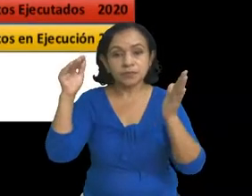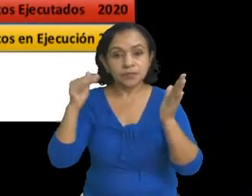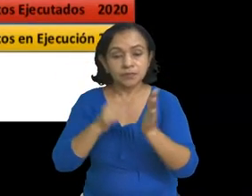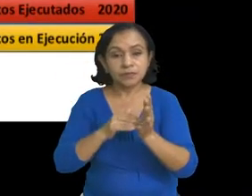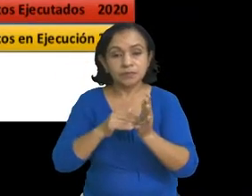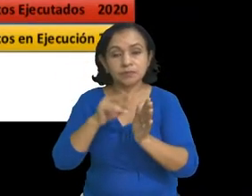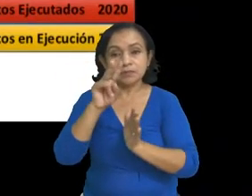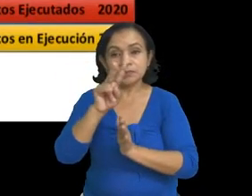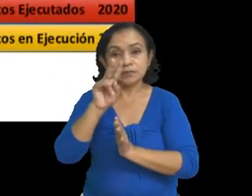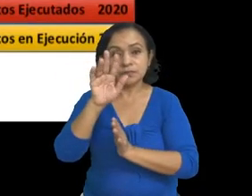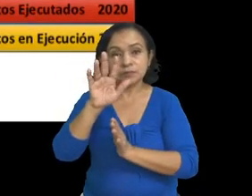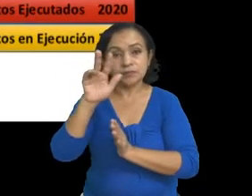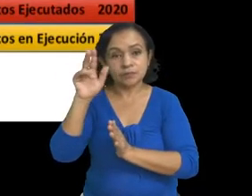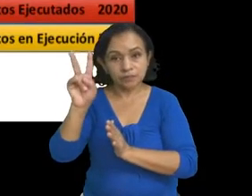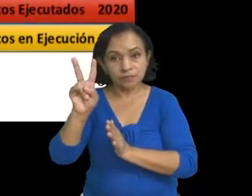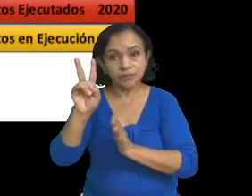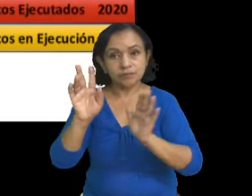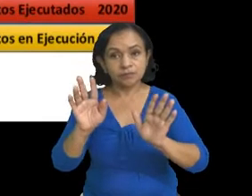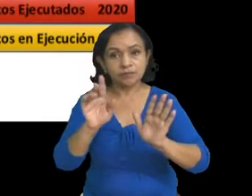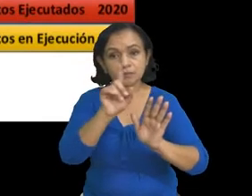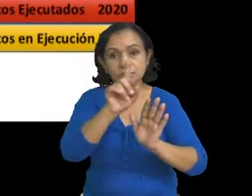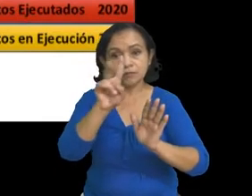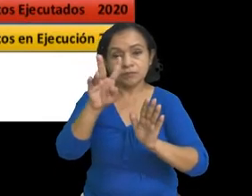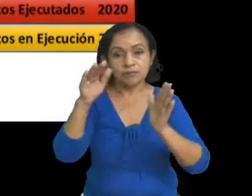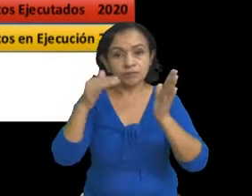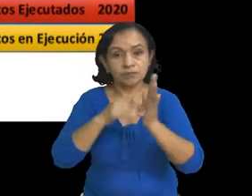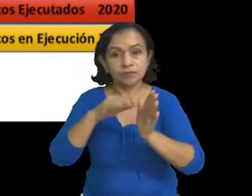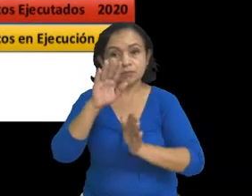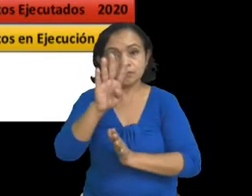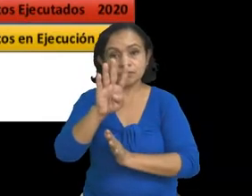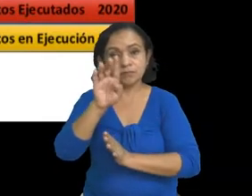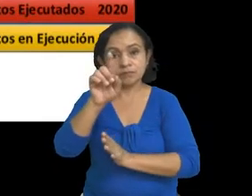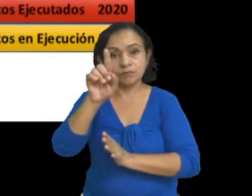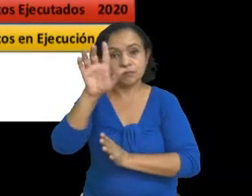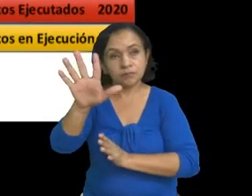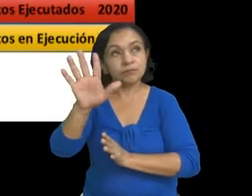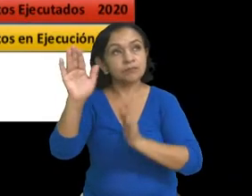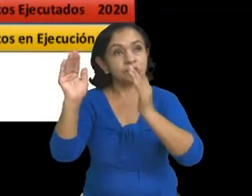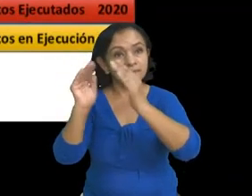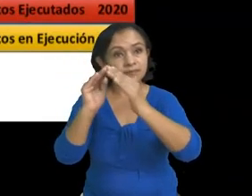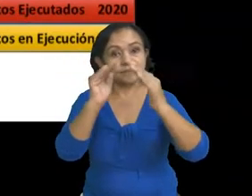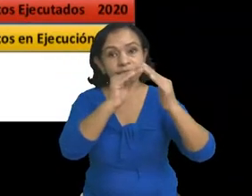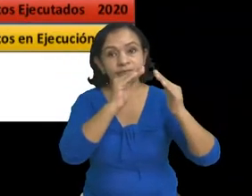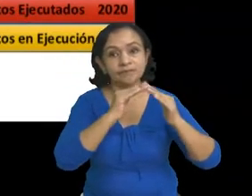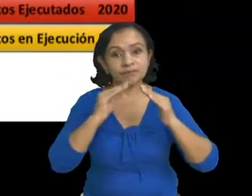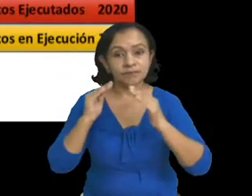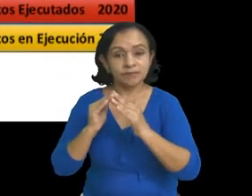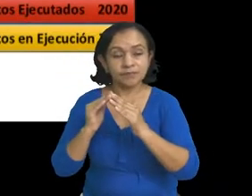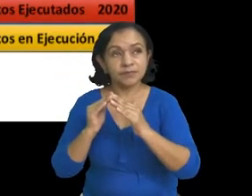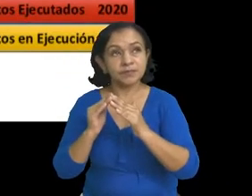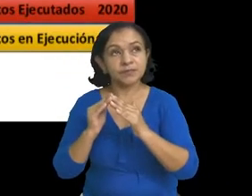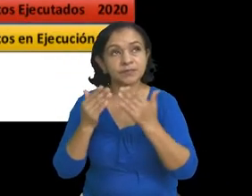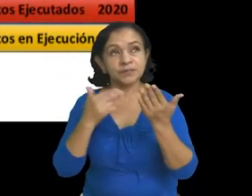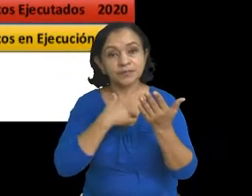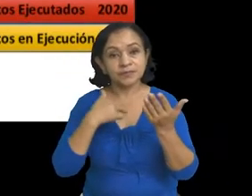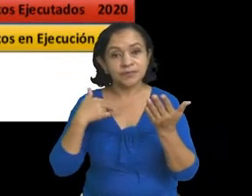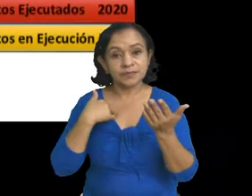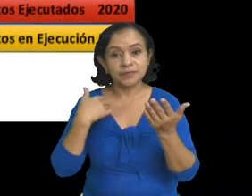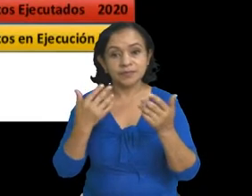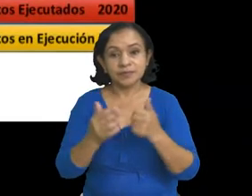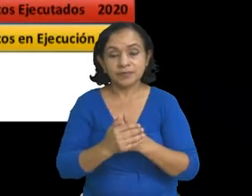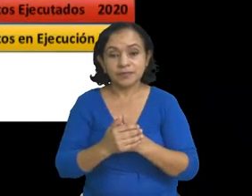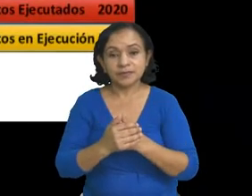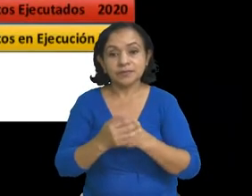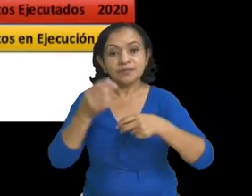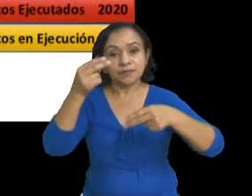13.852 viviendas, de los cuales se han ya realizado 12.415 viviendas. O sea, ya estamos bastante adelantados según los